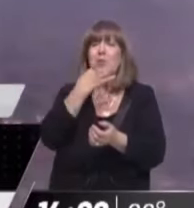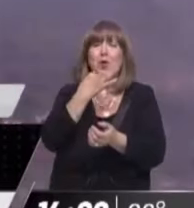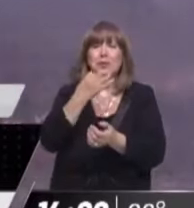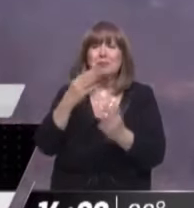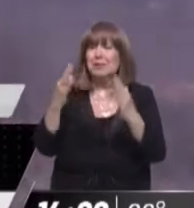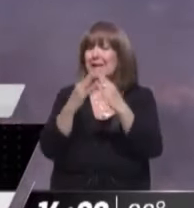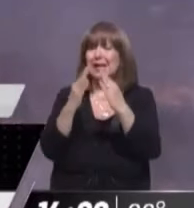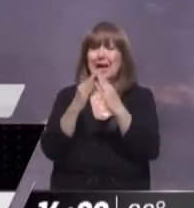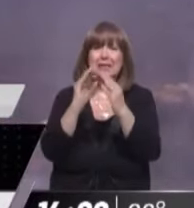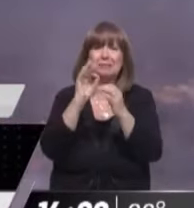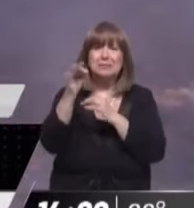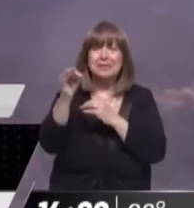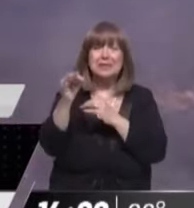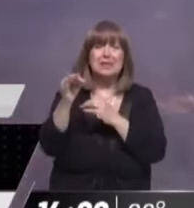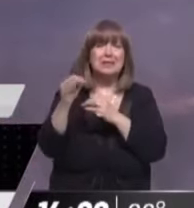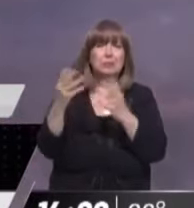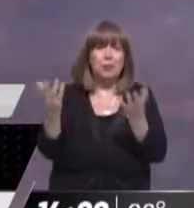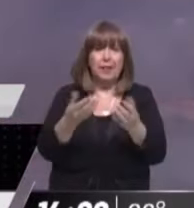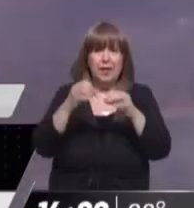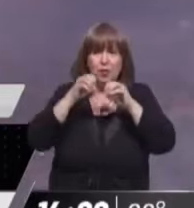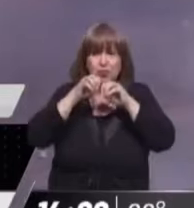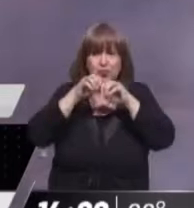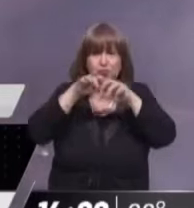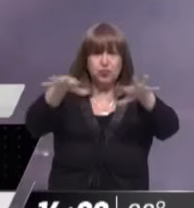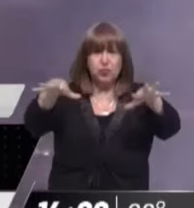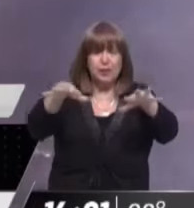mucha maleza.